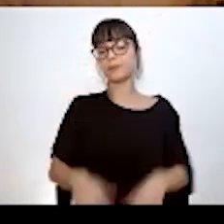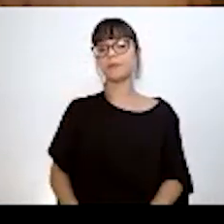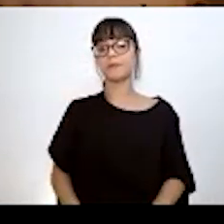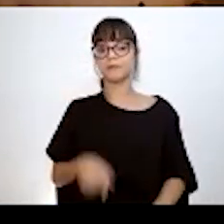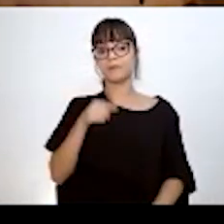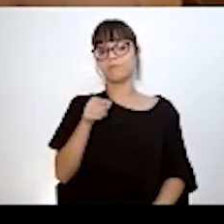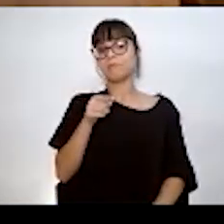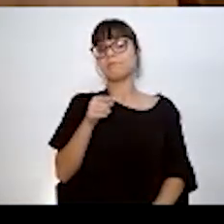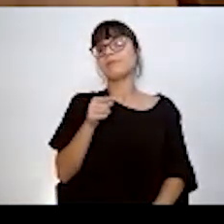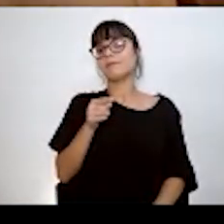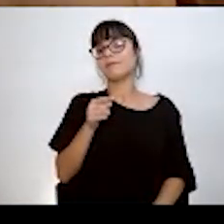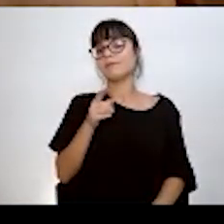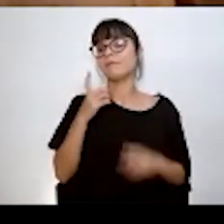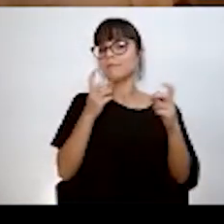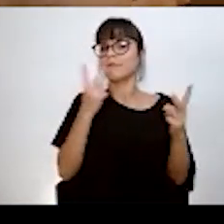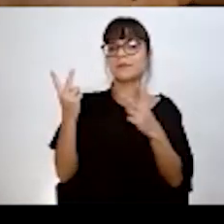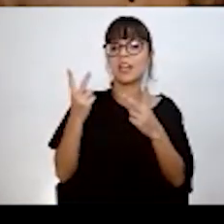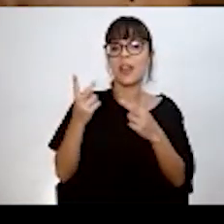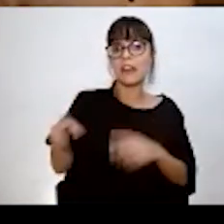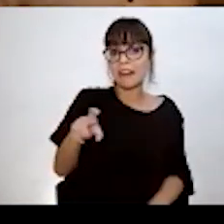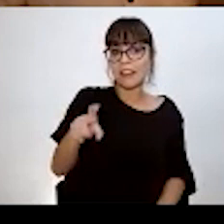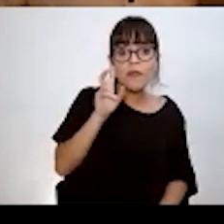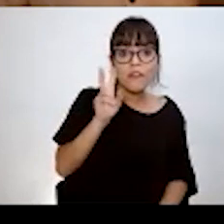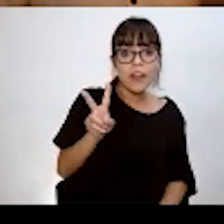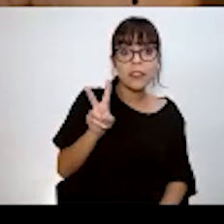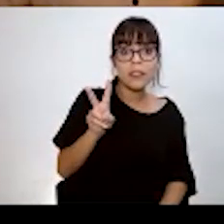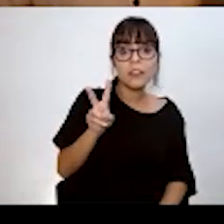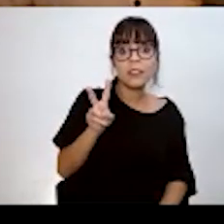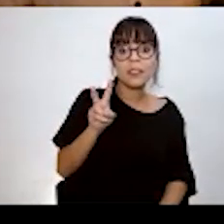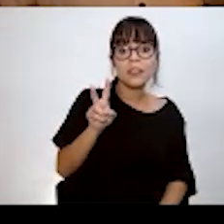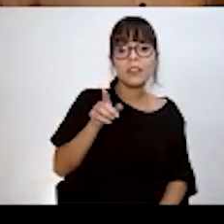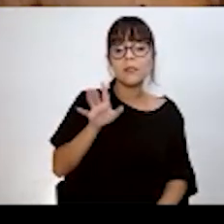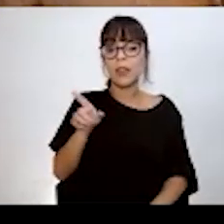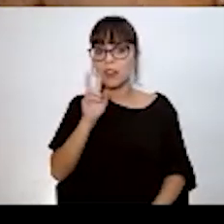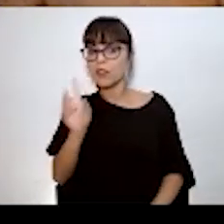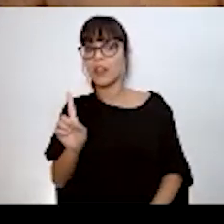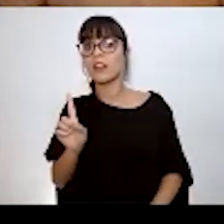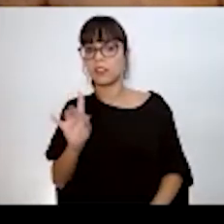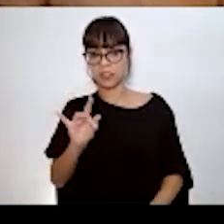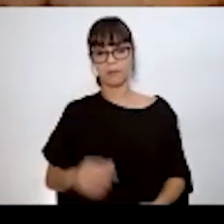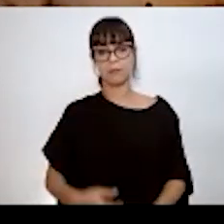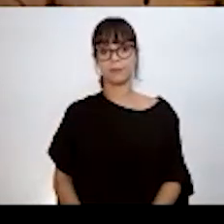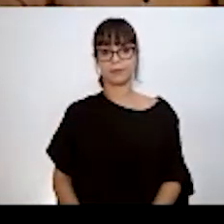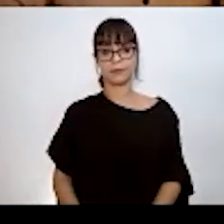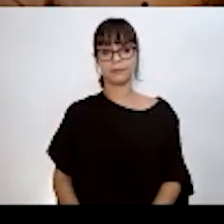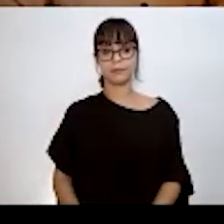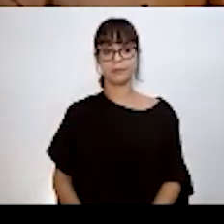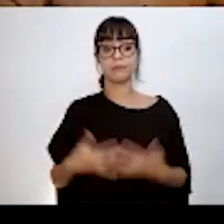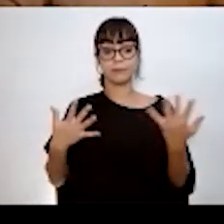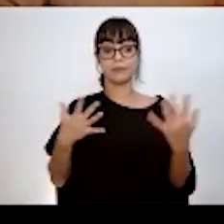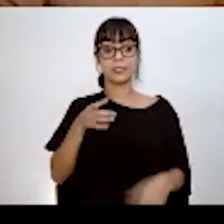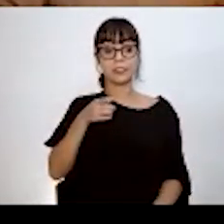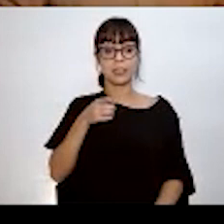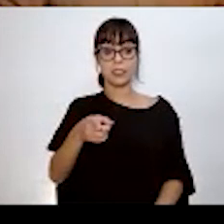ilustrar en este gráfico. ¿Se ve el radón? Sí. Pero allí no se ve, ¿verdad? Sí. Vale. Entonces aquí lo que tenemos para